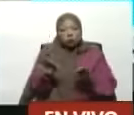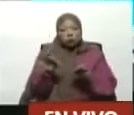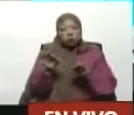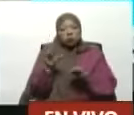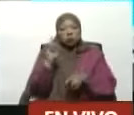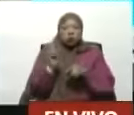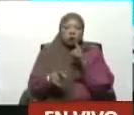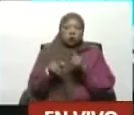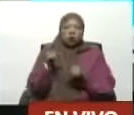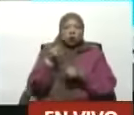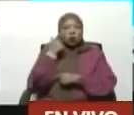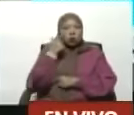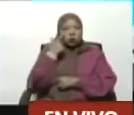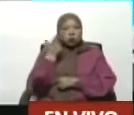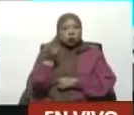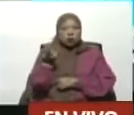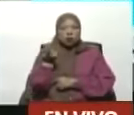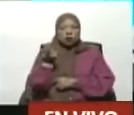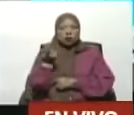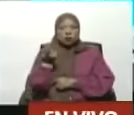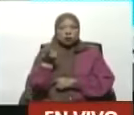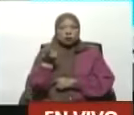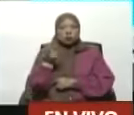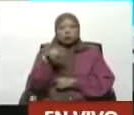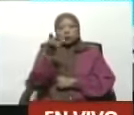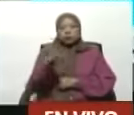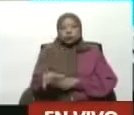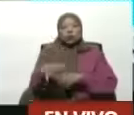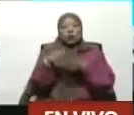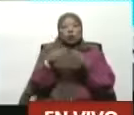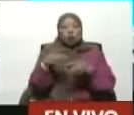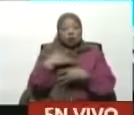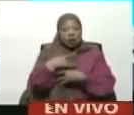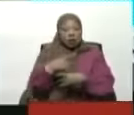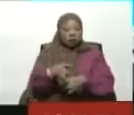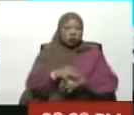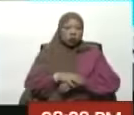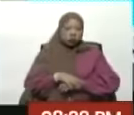dicen, con pelos y señales. C todas sus intenciones.